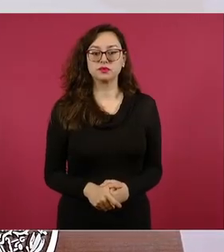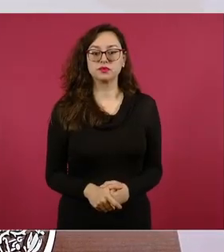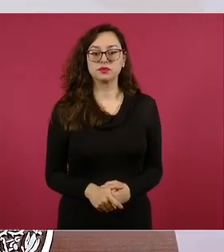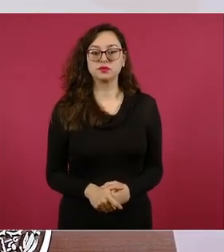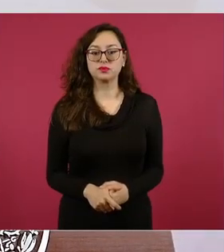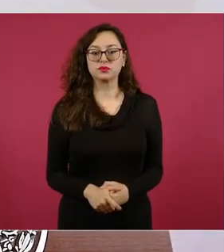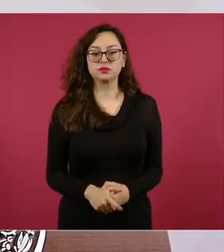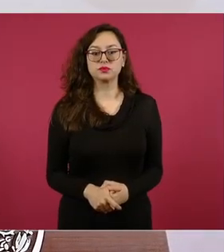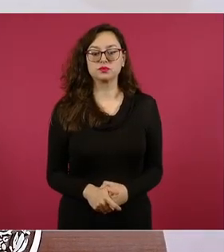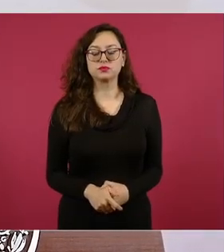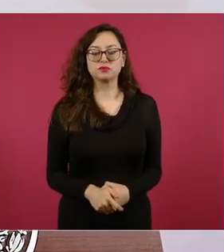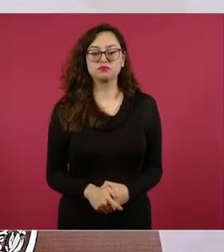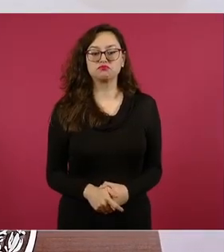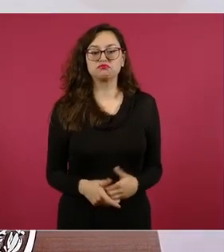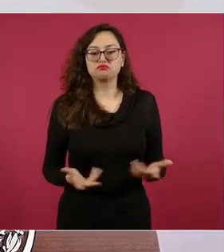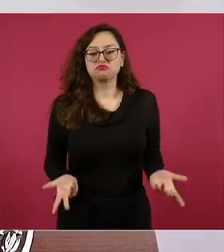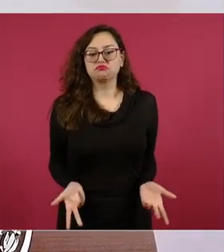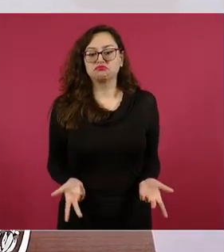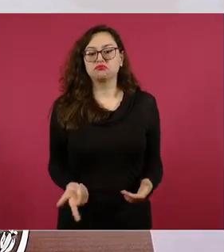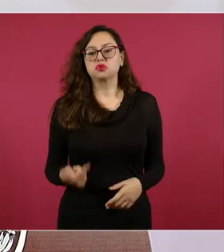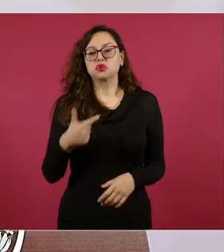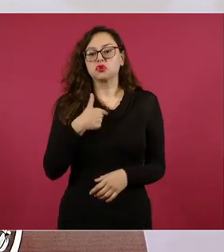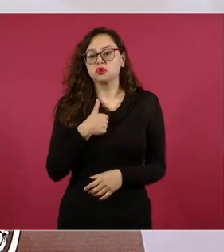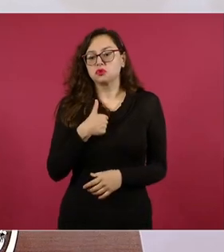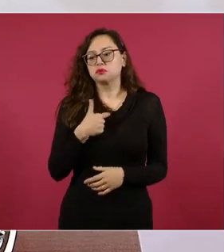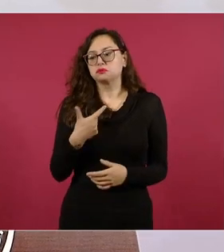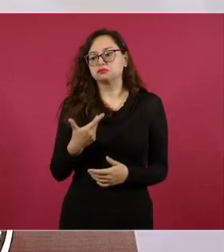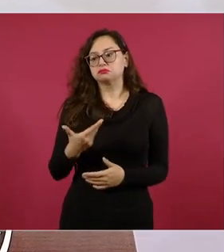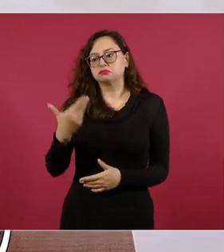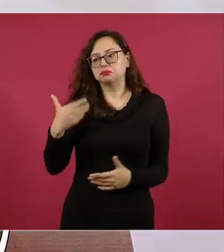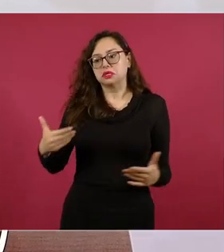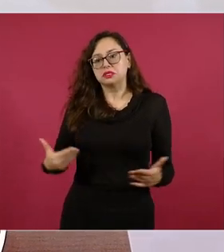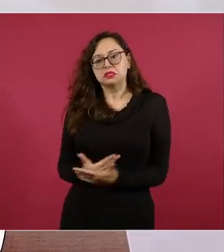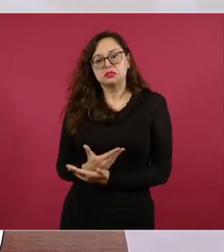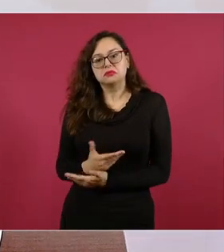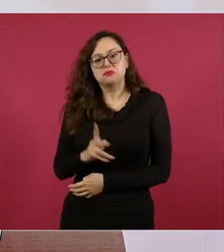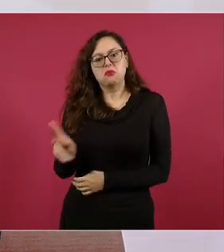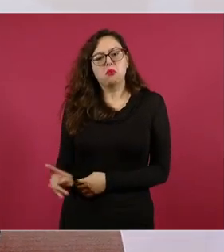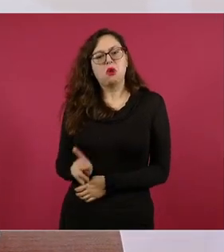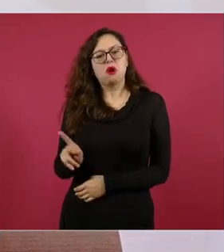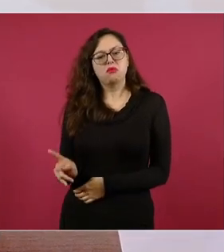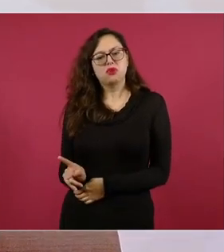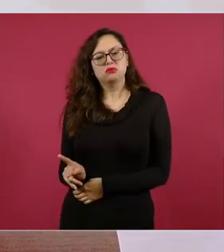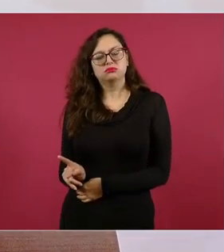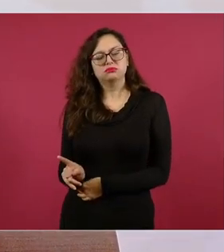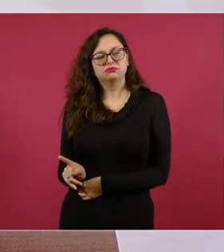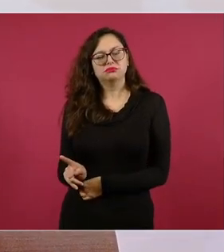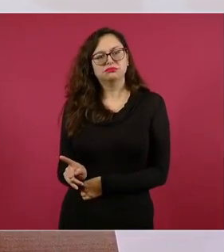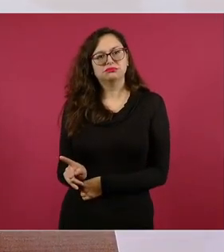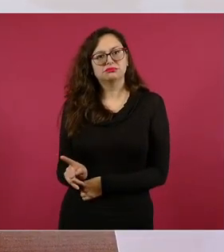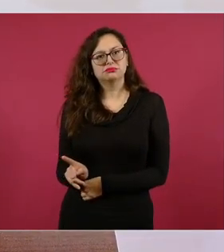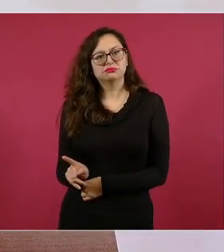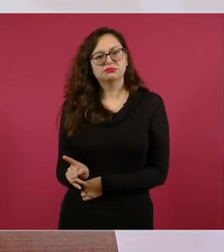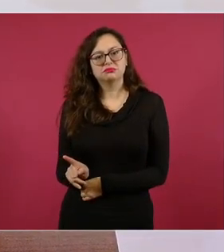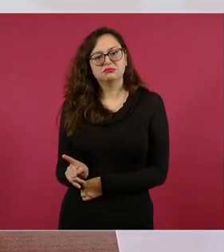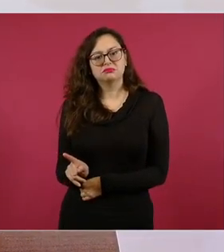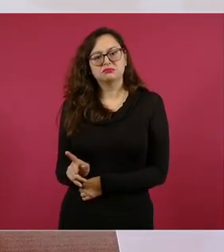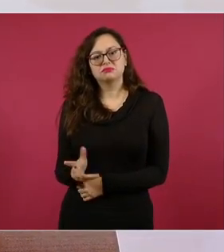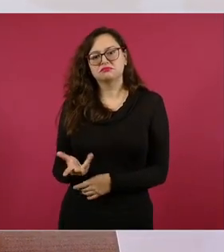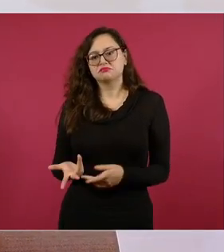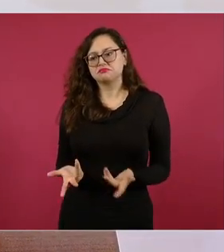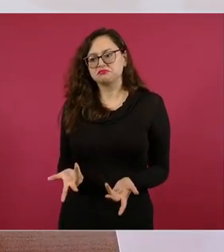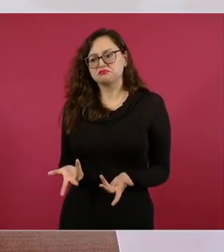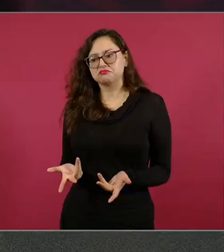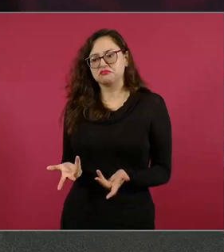mi origen. Yo nací en un pueblo y en ese